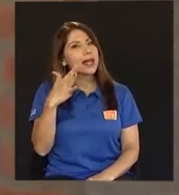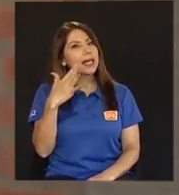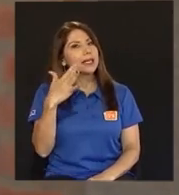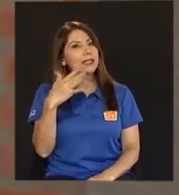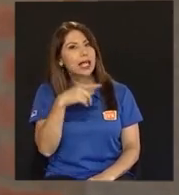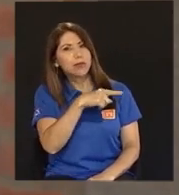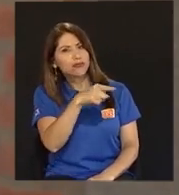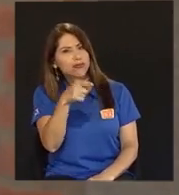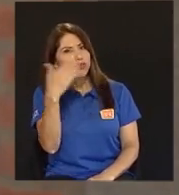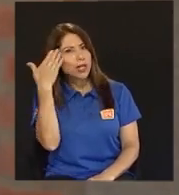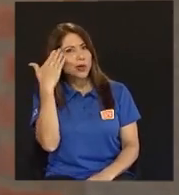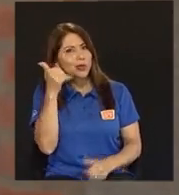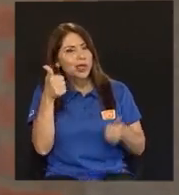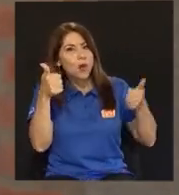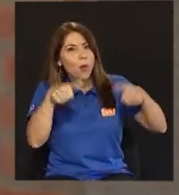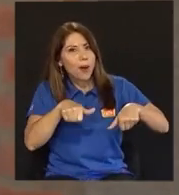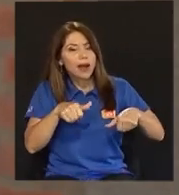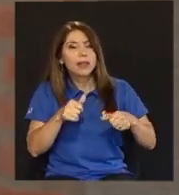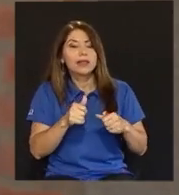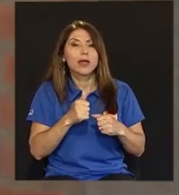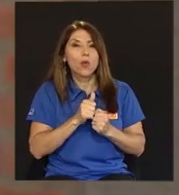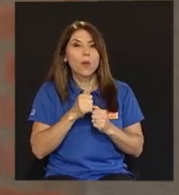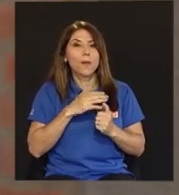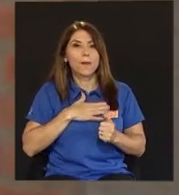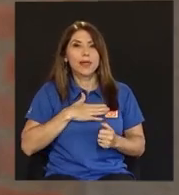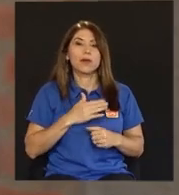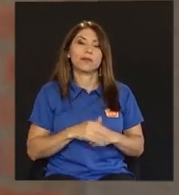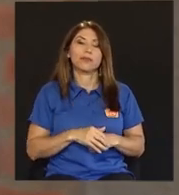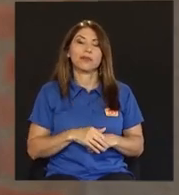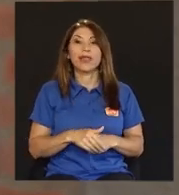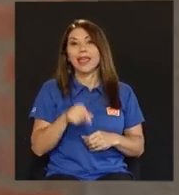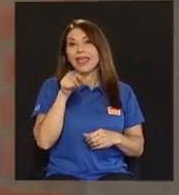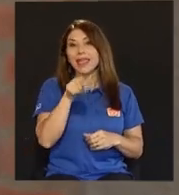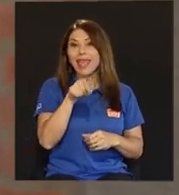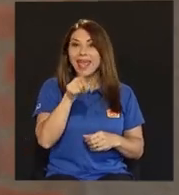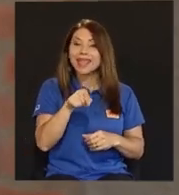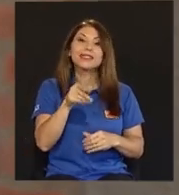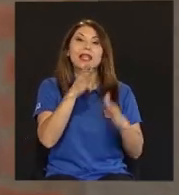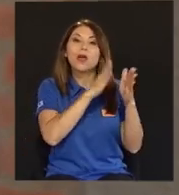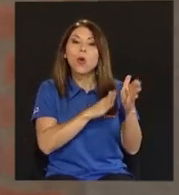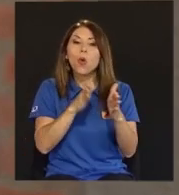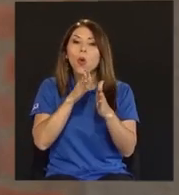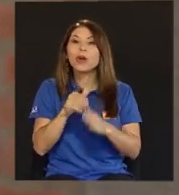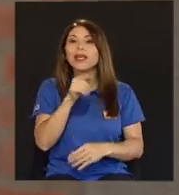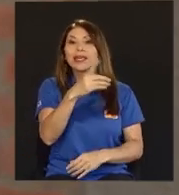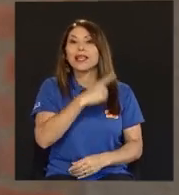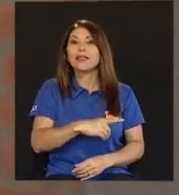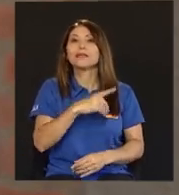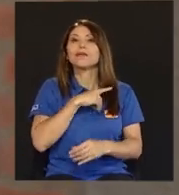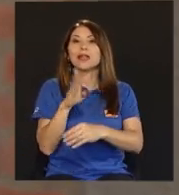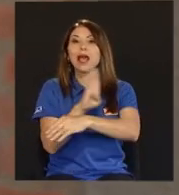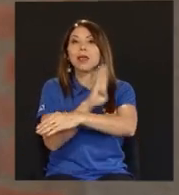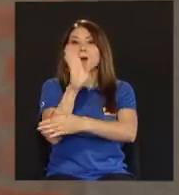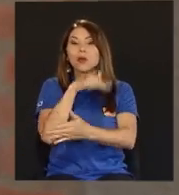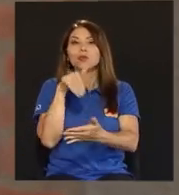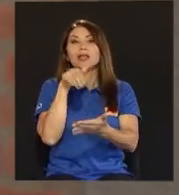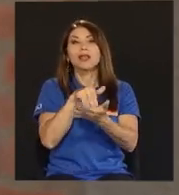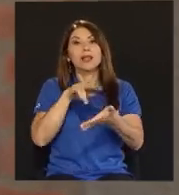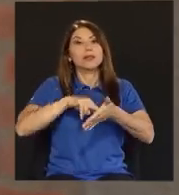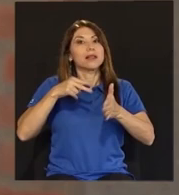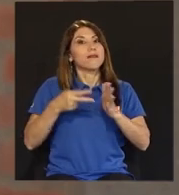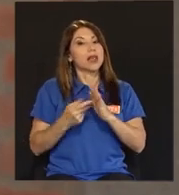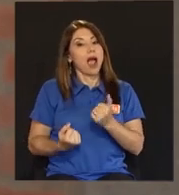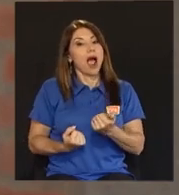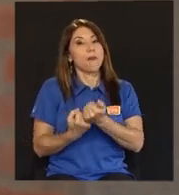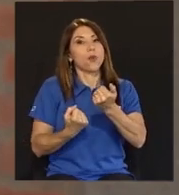opinión, de que en este sentido, de este orden y esta disciplina del Banco Central, le está aportando al país, aunque tal vez no se